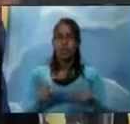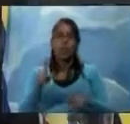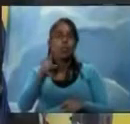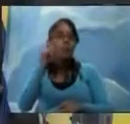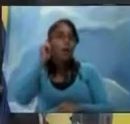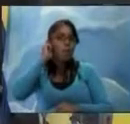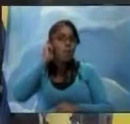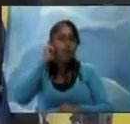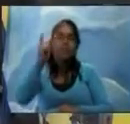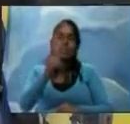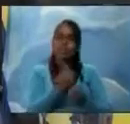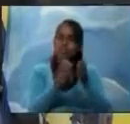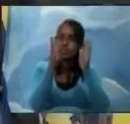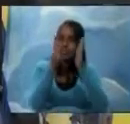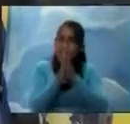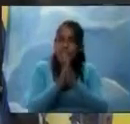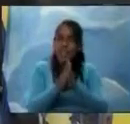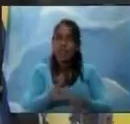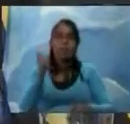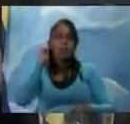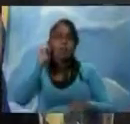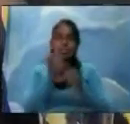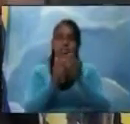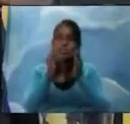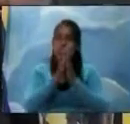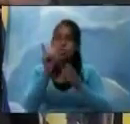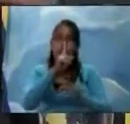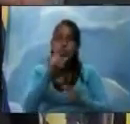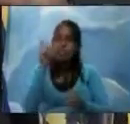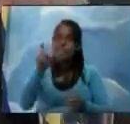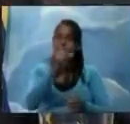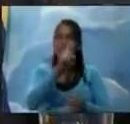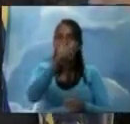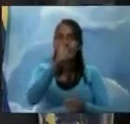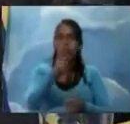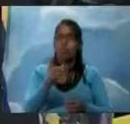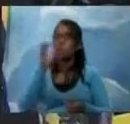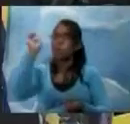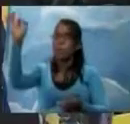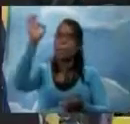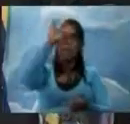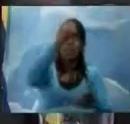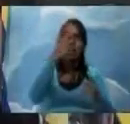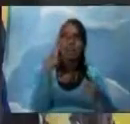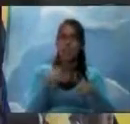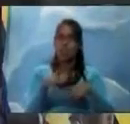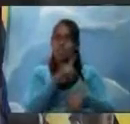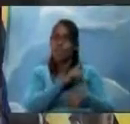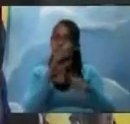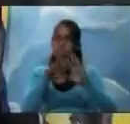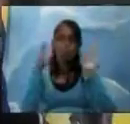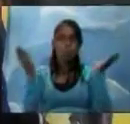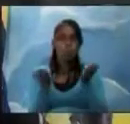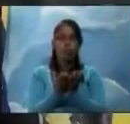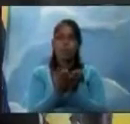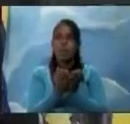mujer samaritana. La mujer samaritana no necesitó un sermón aquello del otro mundo, no. El Señor le